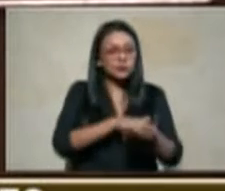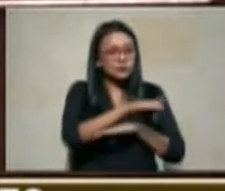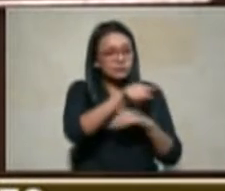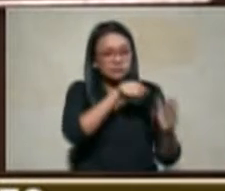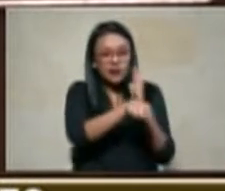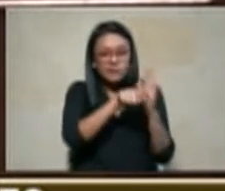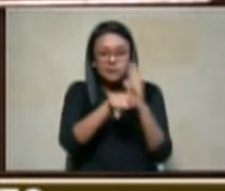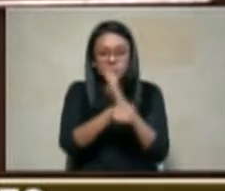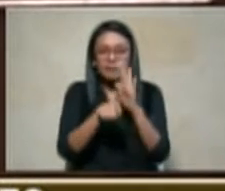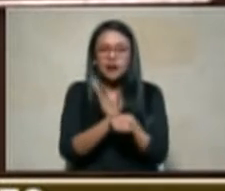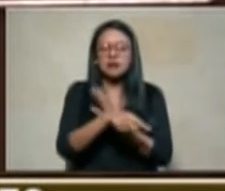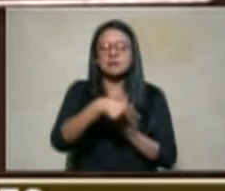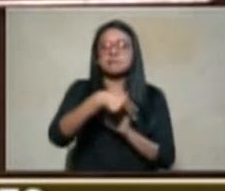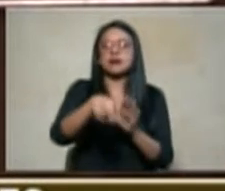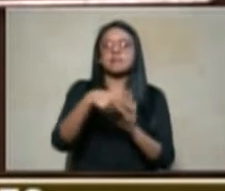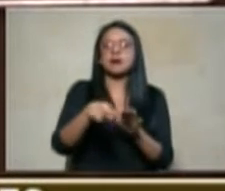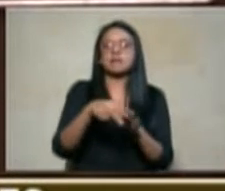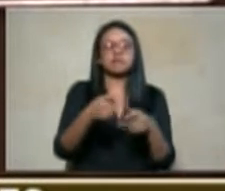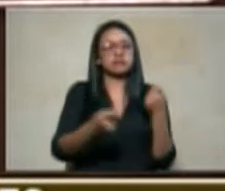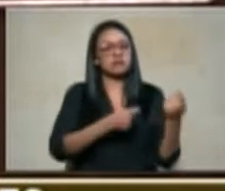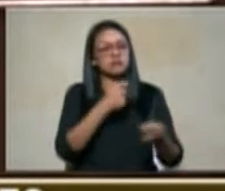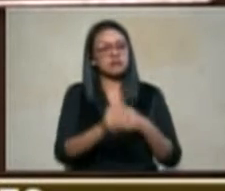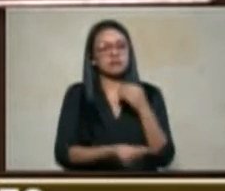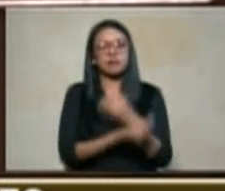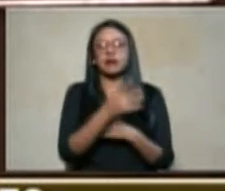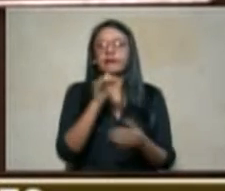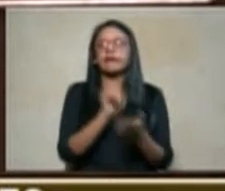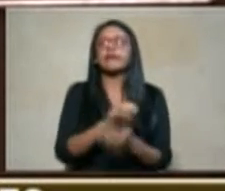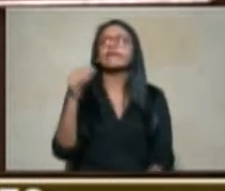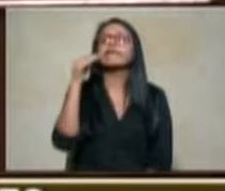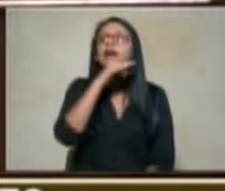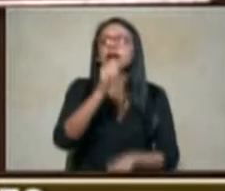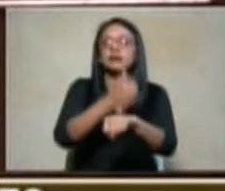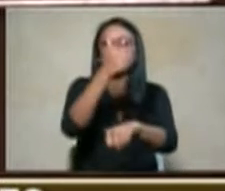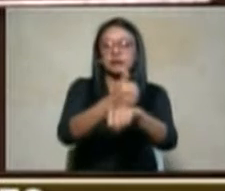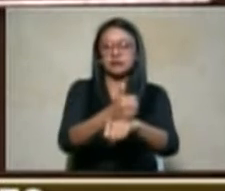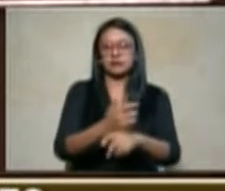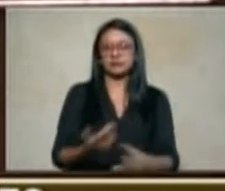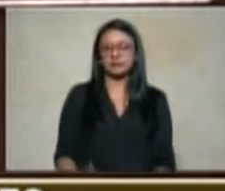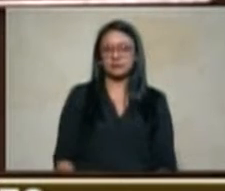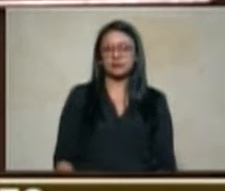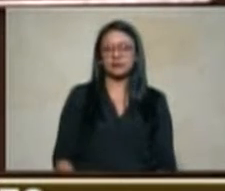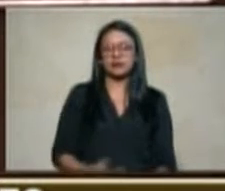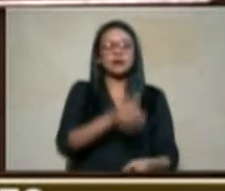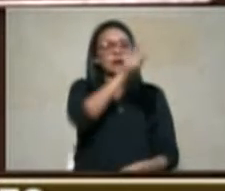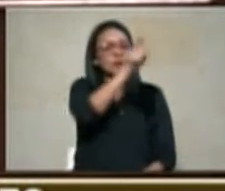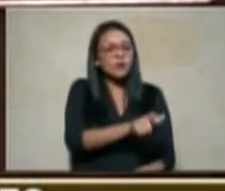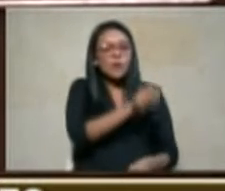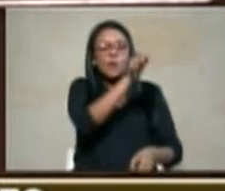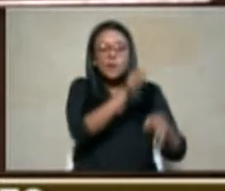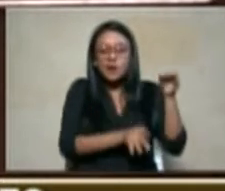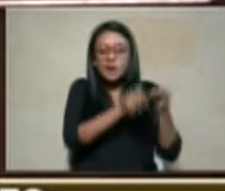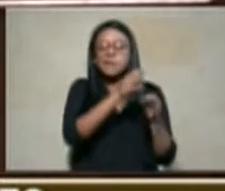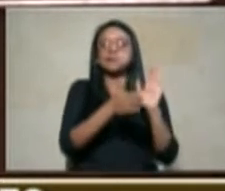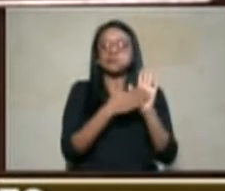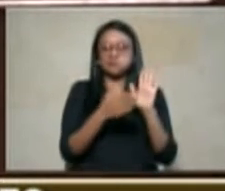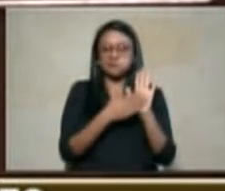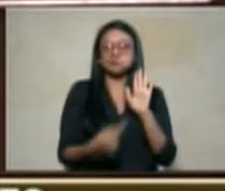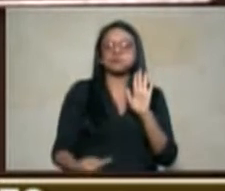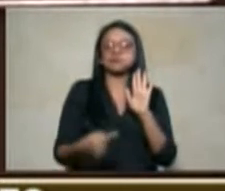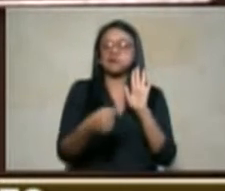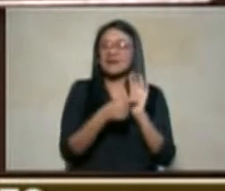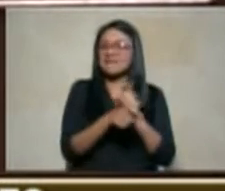hubiera habido todo el desplazamiento y las compraventas, eso es falso, señor director. En jueces quedó demostrado que